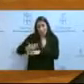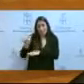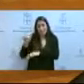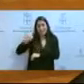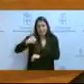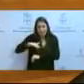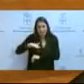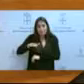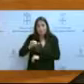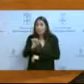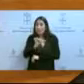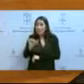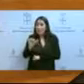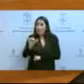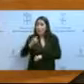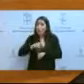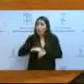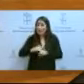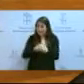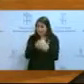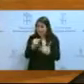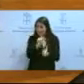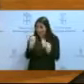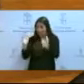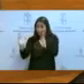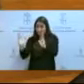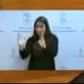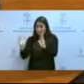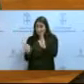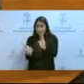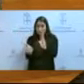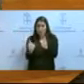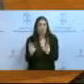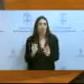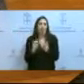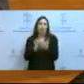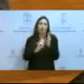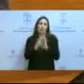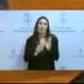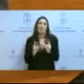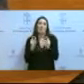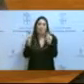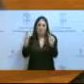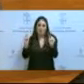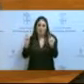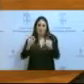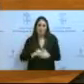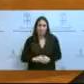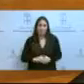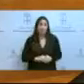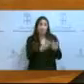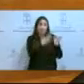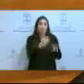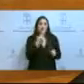que en la semana del lunes 16, en esa semana, se concluirá. También se ha referido a un cambio